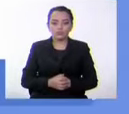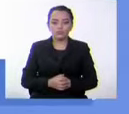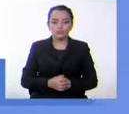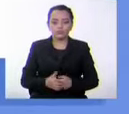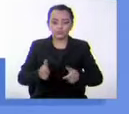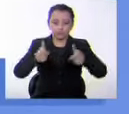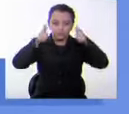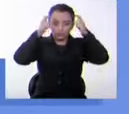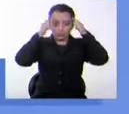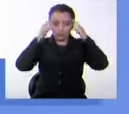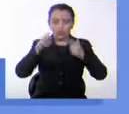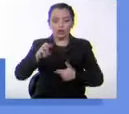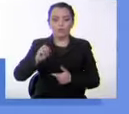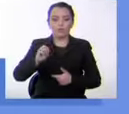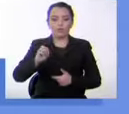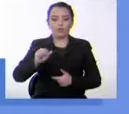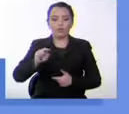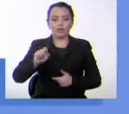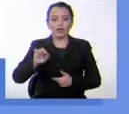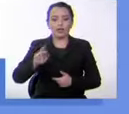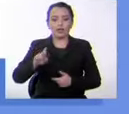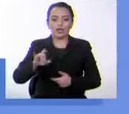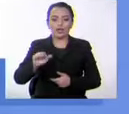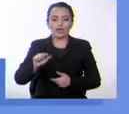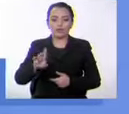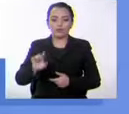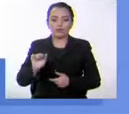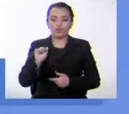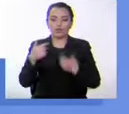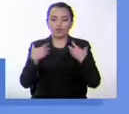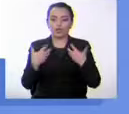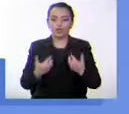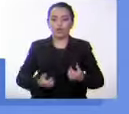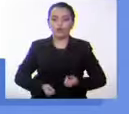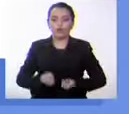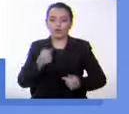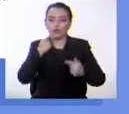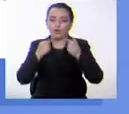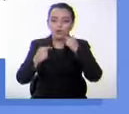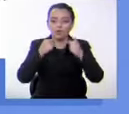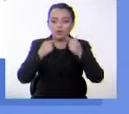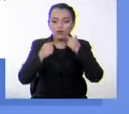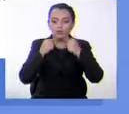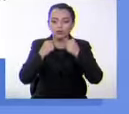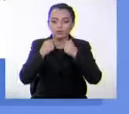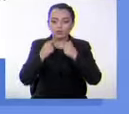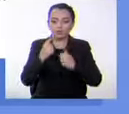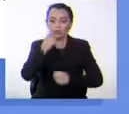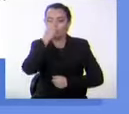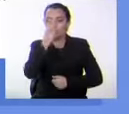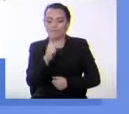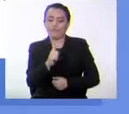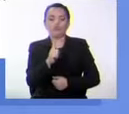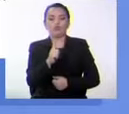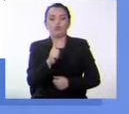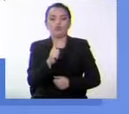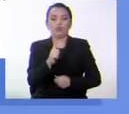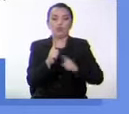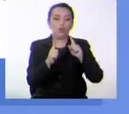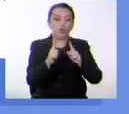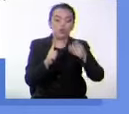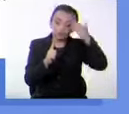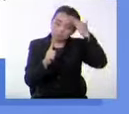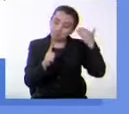Monarquía es la forma de gobierno en la que la jefatura del Estado reside en una persona, un rey o